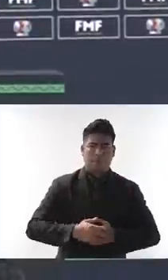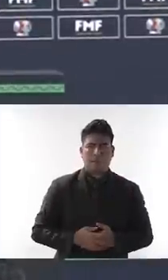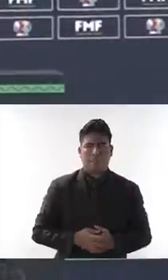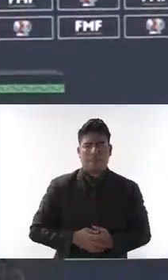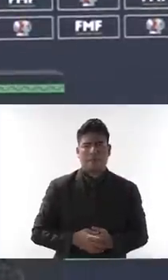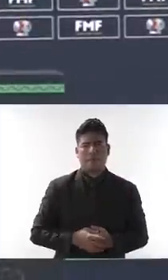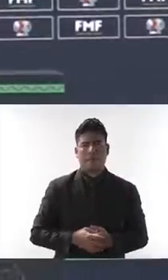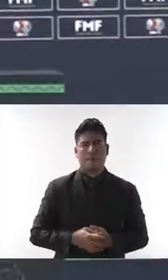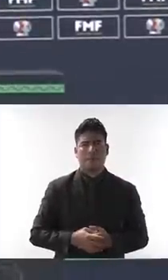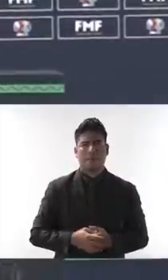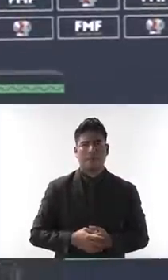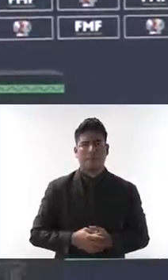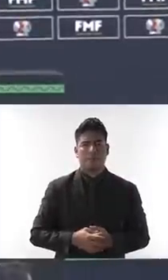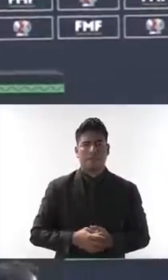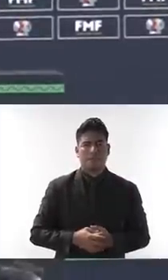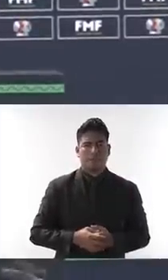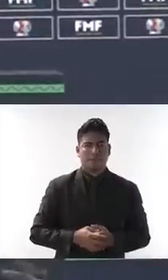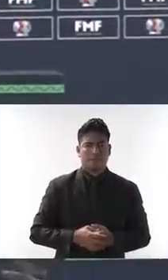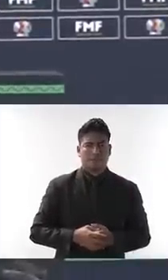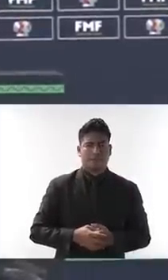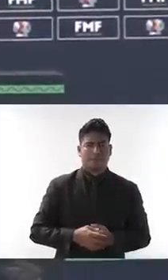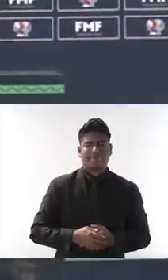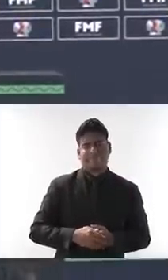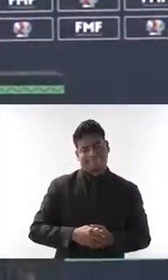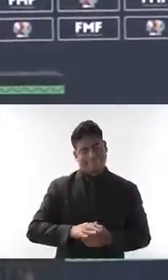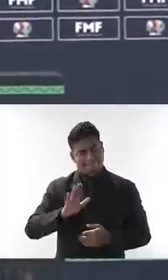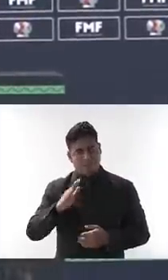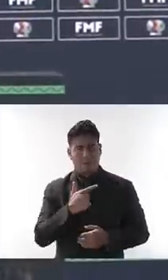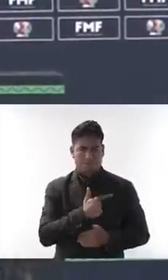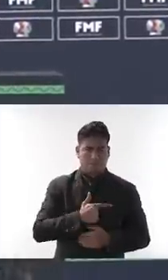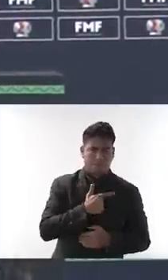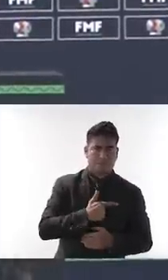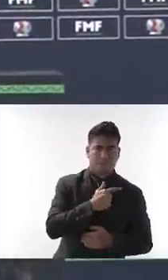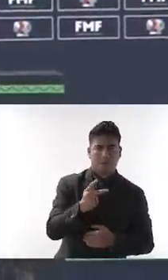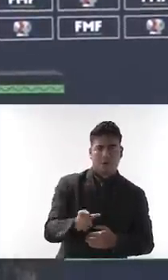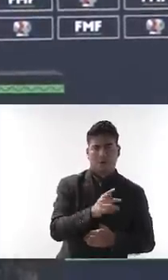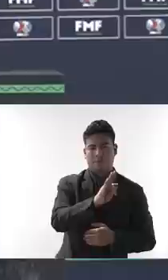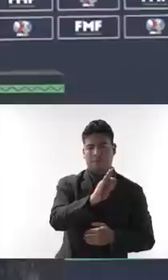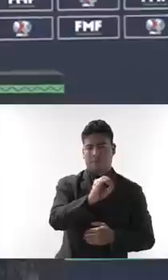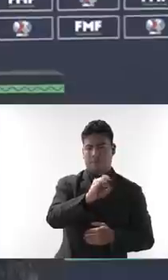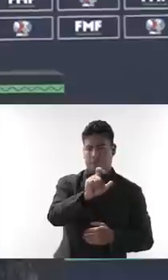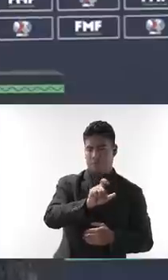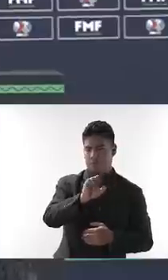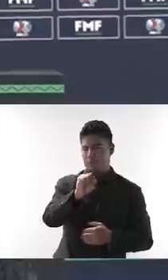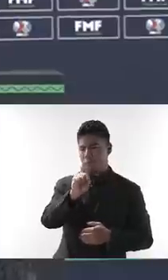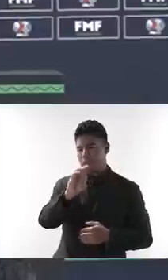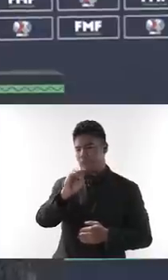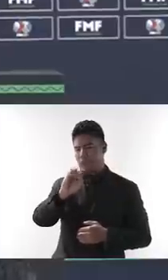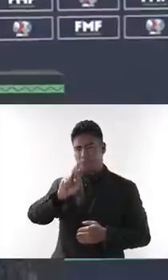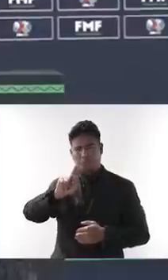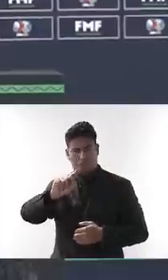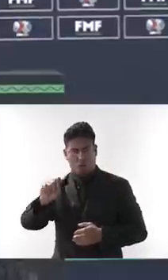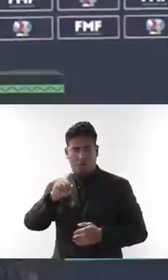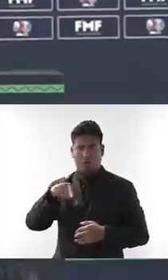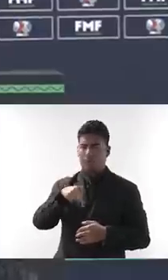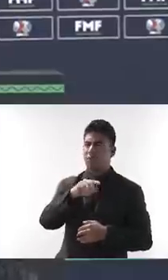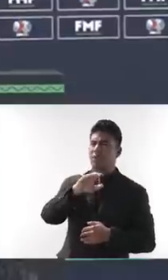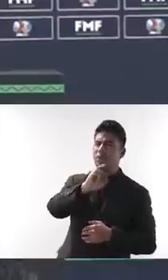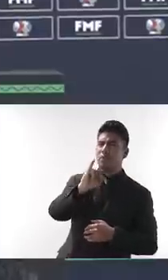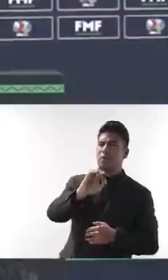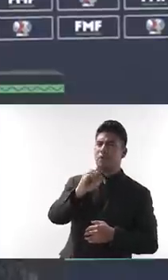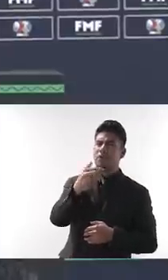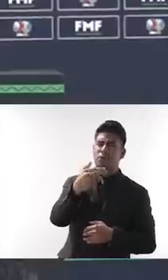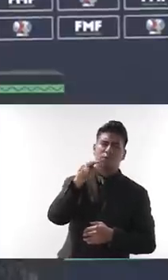este lado, Miguel, John, un gusto saludarlo. René Trejo de Fox Sports. Primero para John. Seguramente, John,